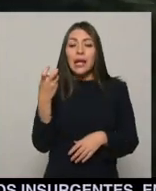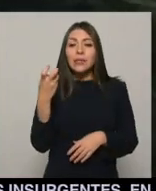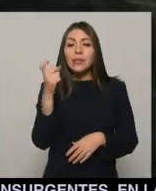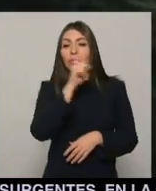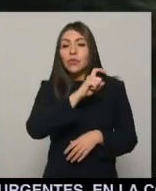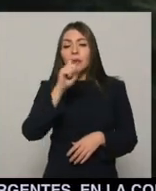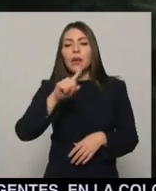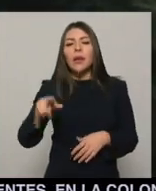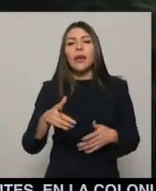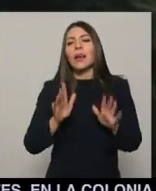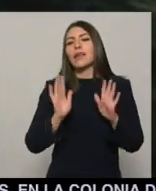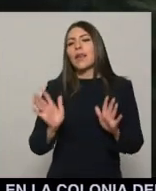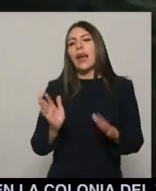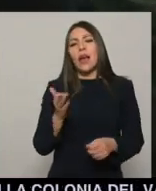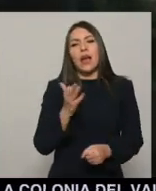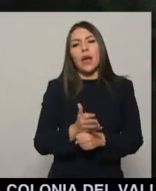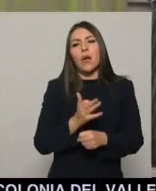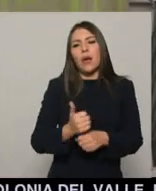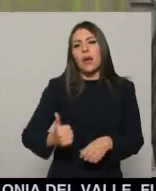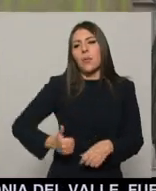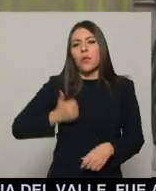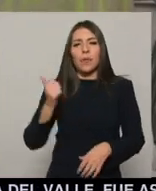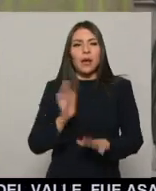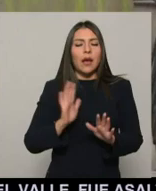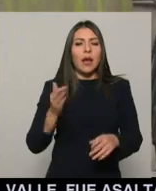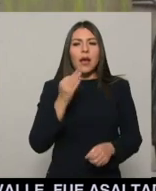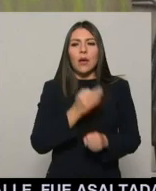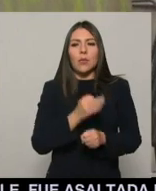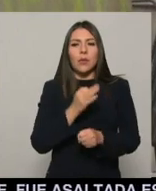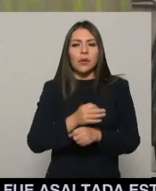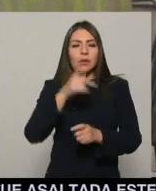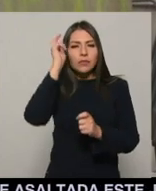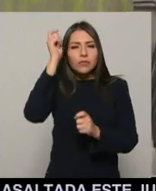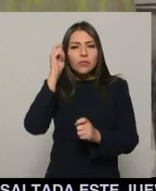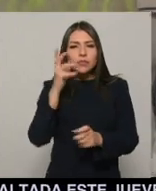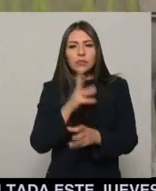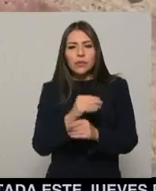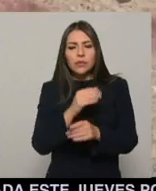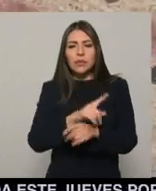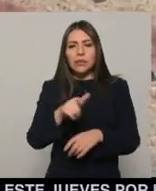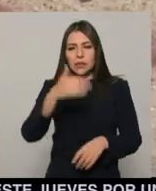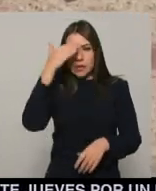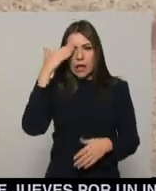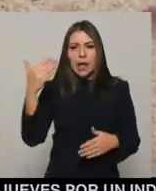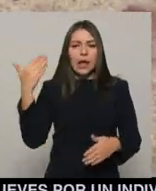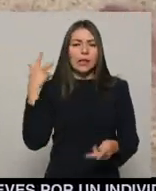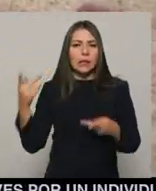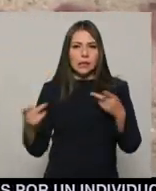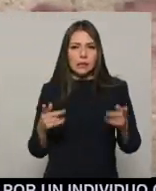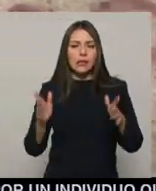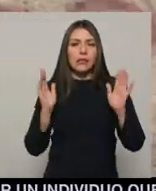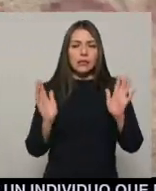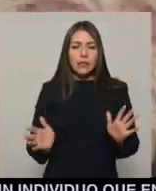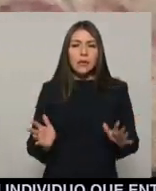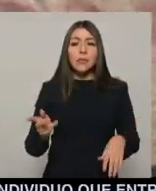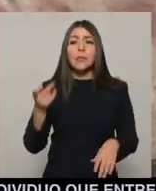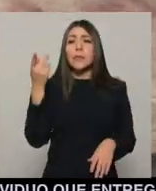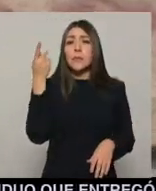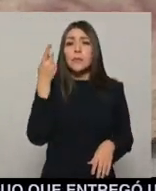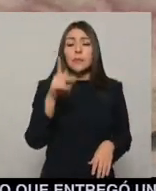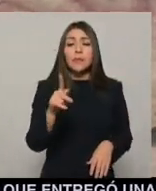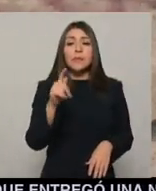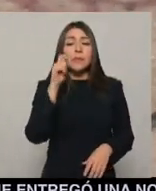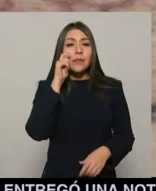vamos a aprovechar ya de una vez porque ya lo pintaron, entonces vamos a restaurarlo. Sabemos que ya había planes de eso, pero independientemente de que